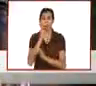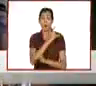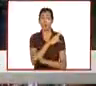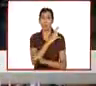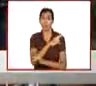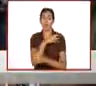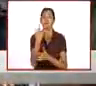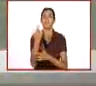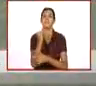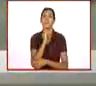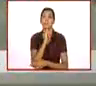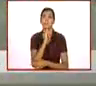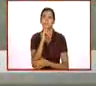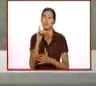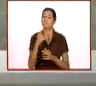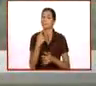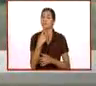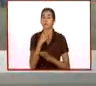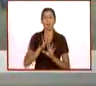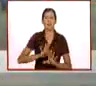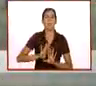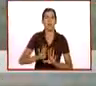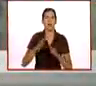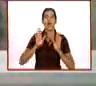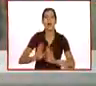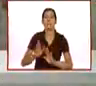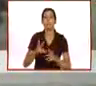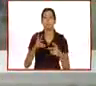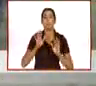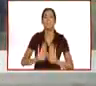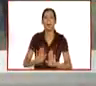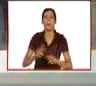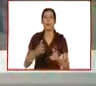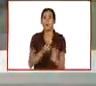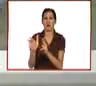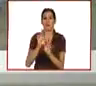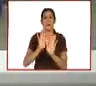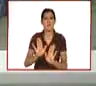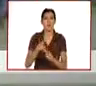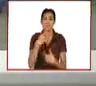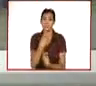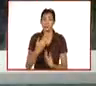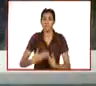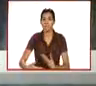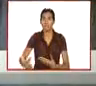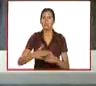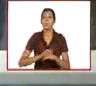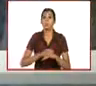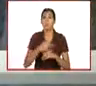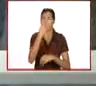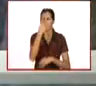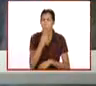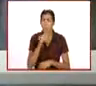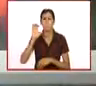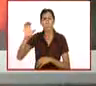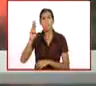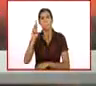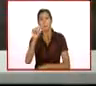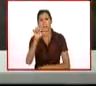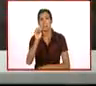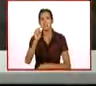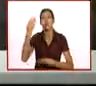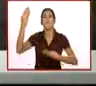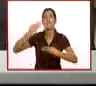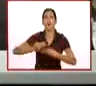autoridades israelíes condicionan el alto al fuego. Fuego que está acabando con un país que ya se encontraba empobrecido como consecuencia del